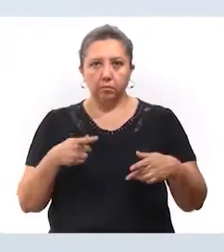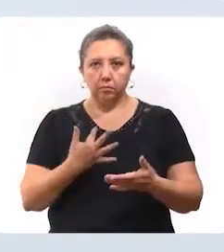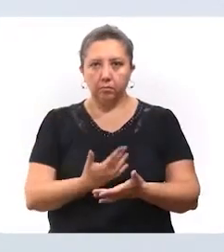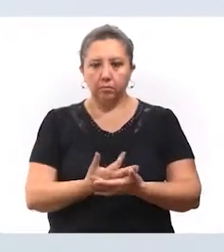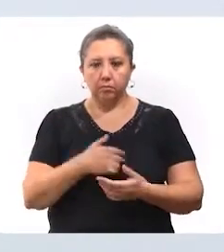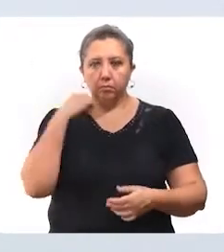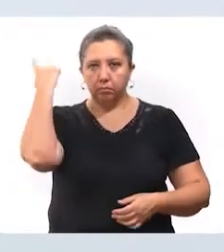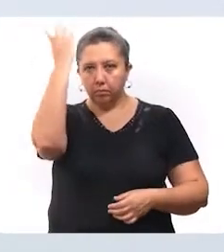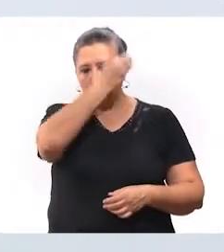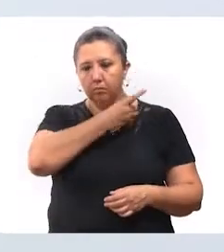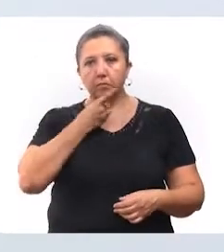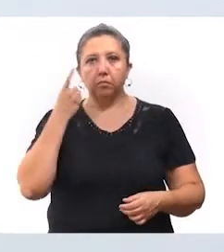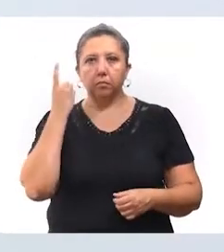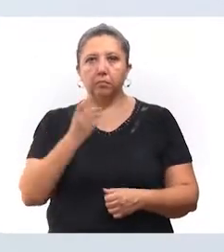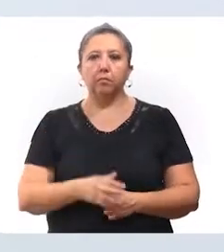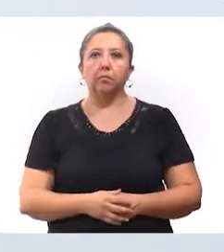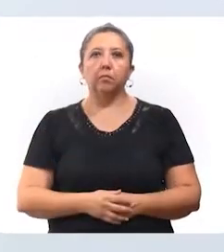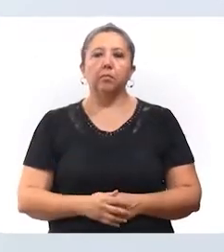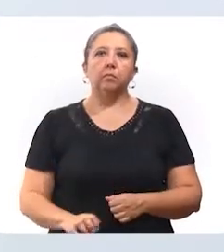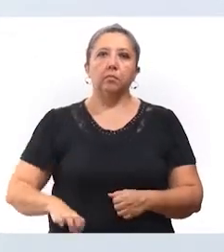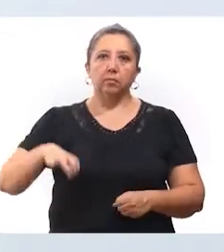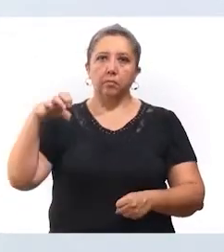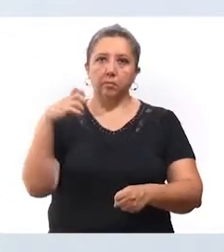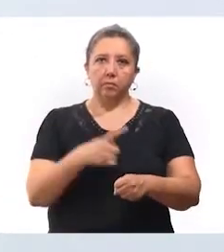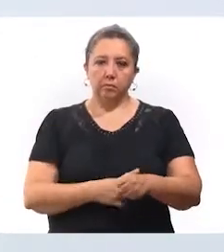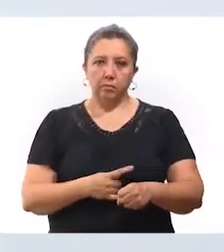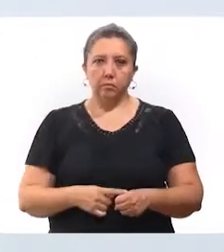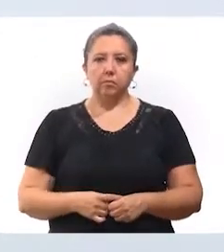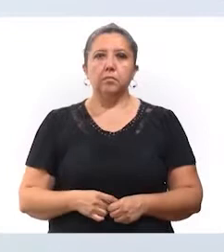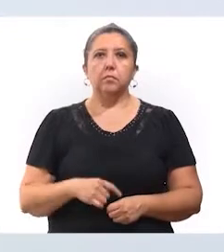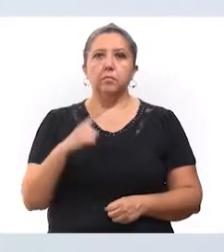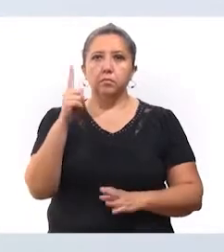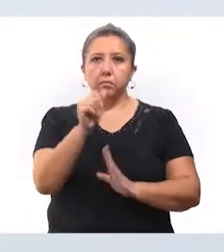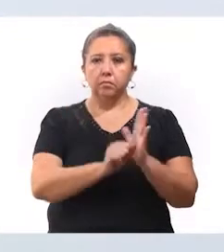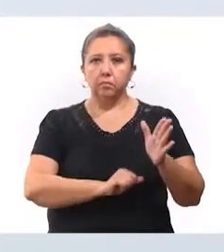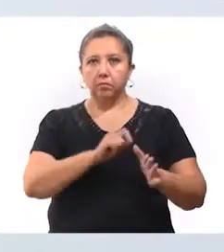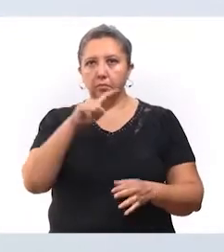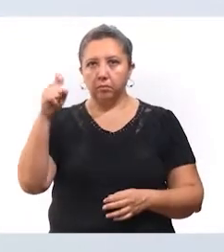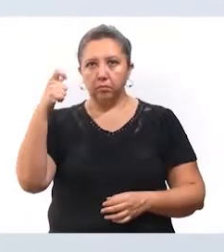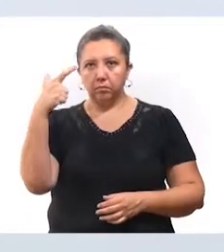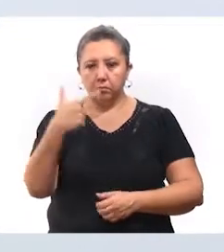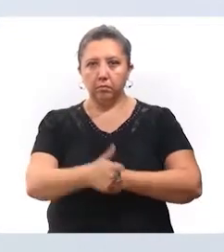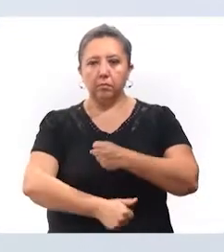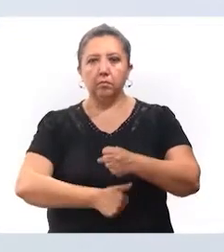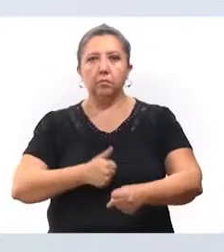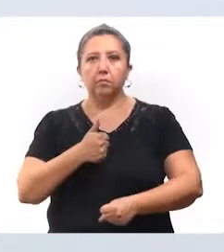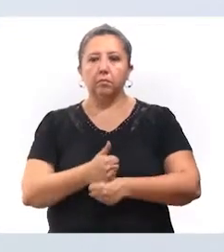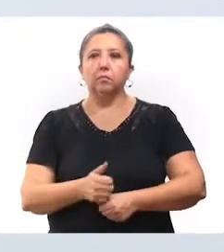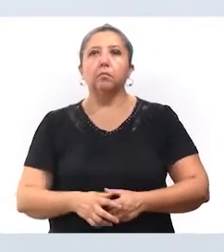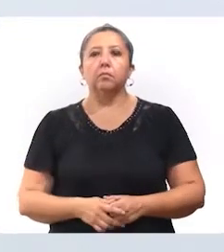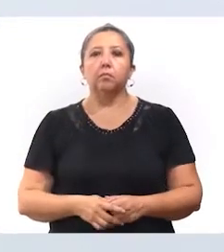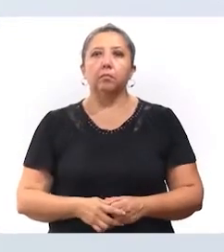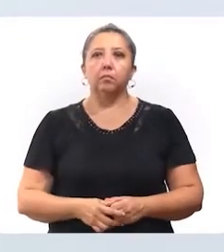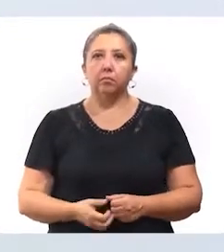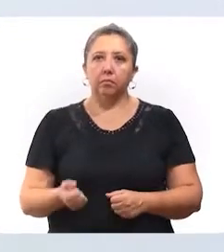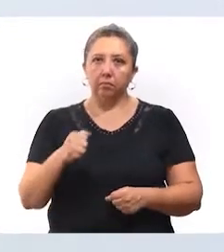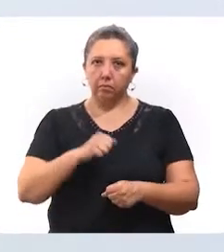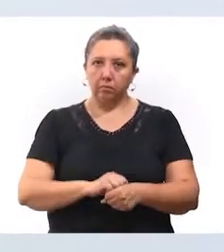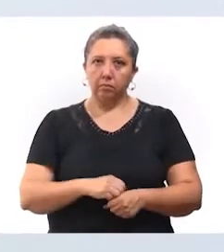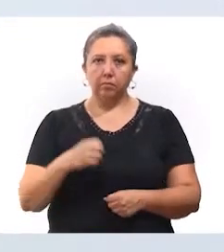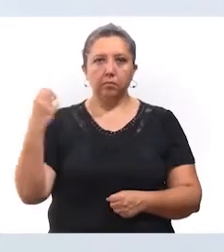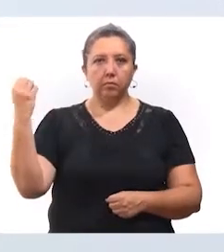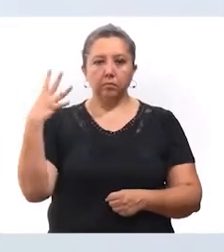otros pacientes a la espera de diagnóstico. El rango de edad de los casos es de 1 mes a 107 años. Los